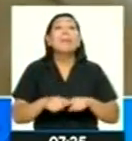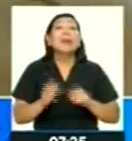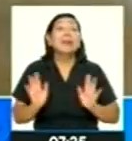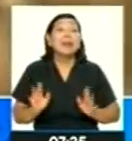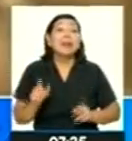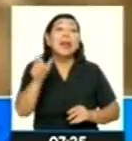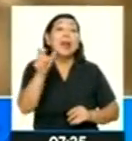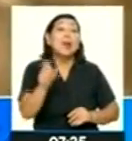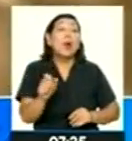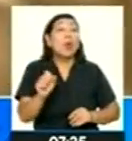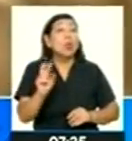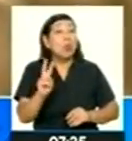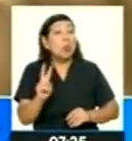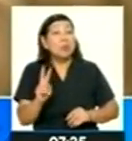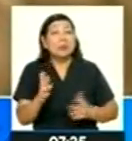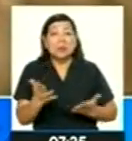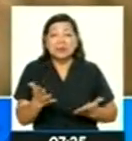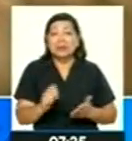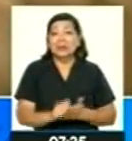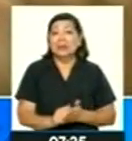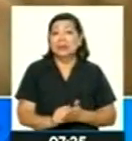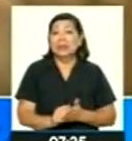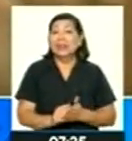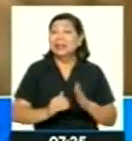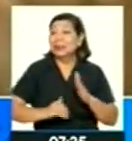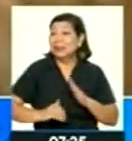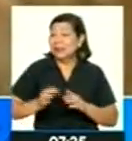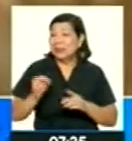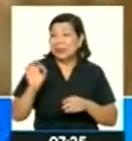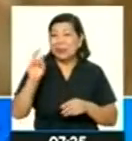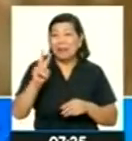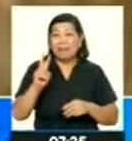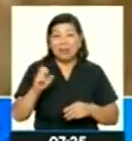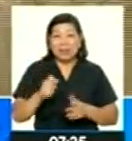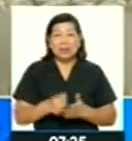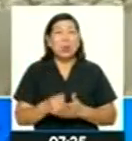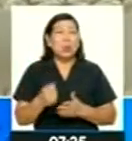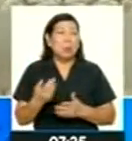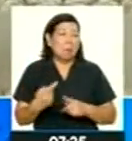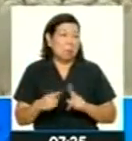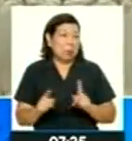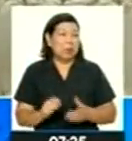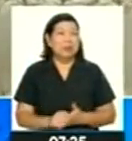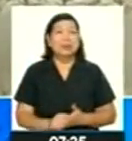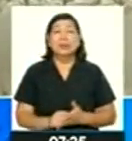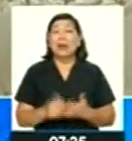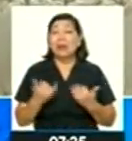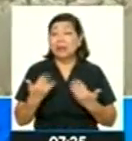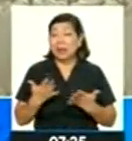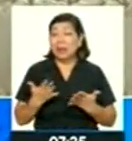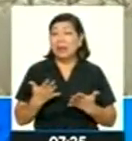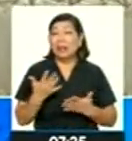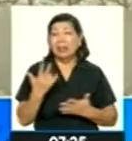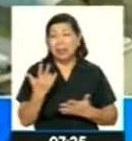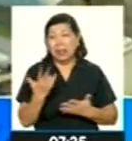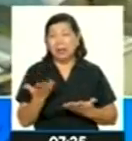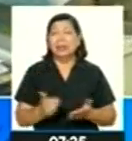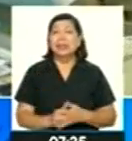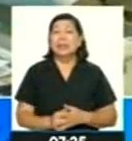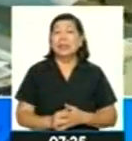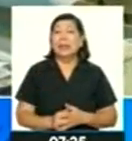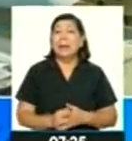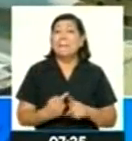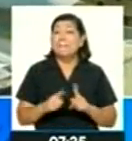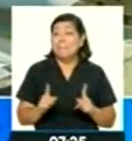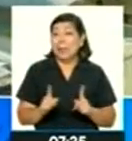circulando dos o más tres serotipos de este virus del dengue, que son cuatro. Por ejemplo, actualmente ya circulan tres de los cuatro,